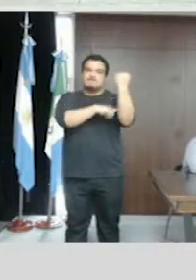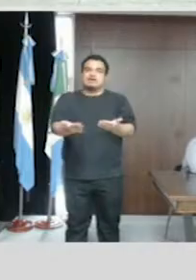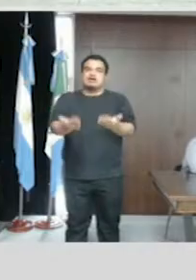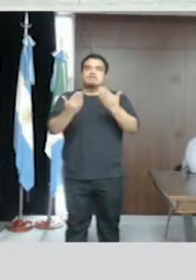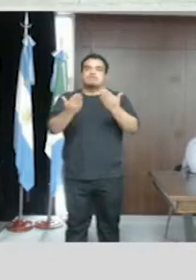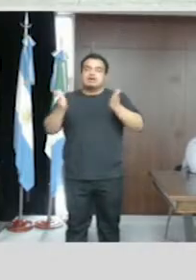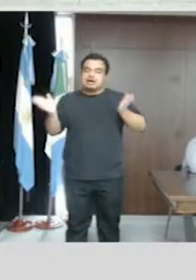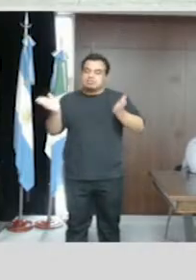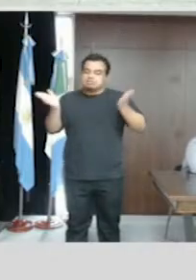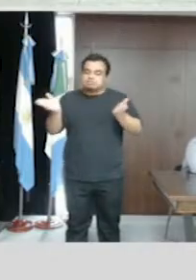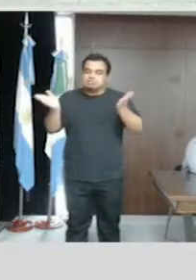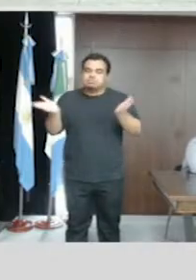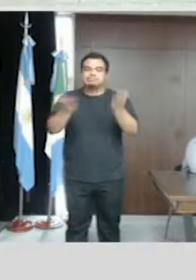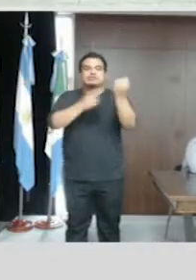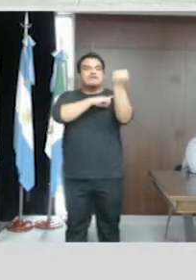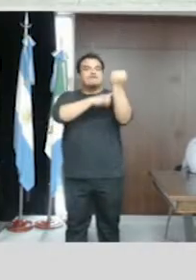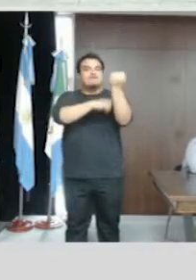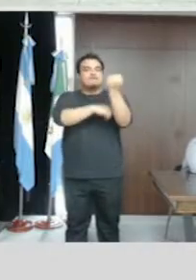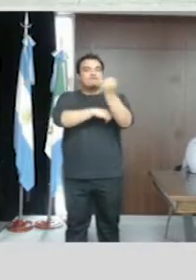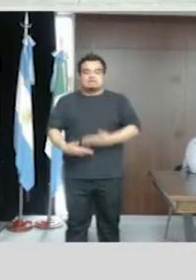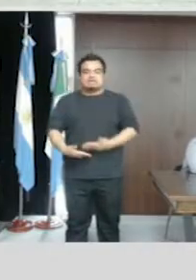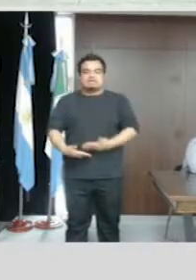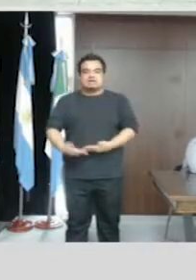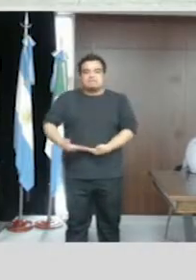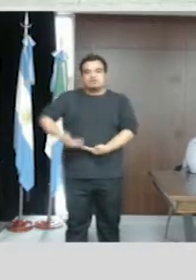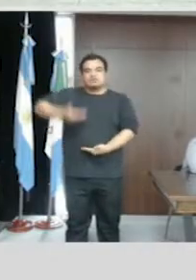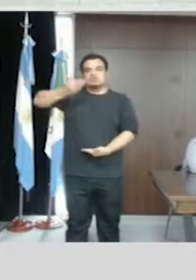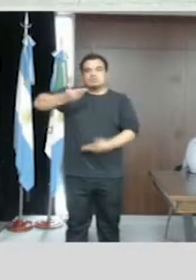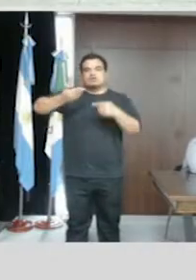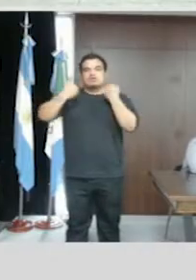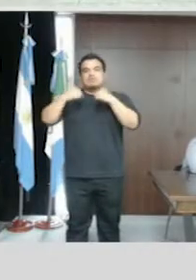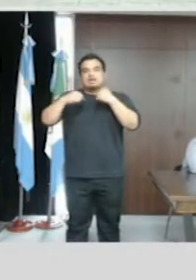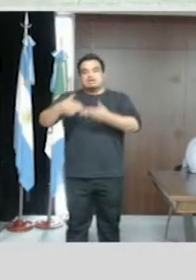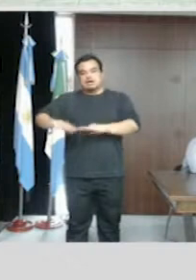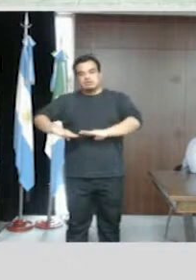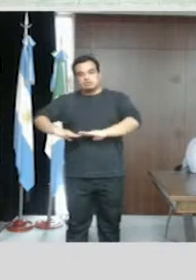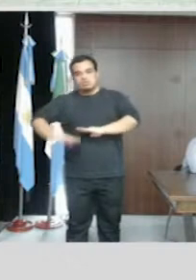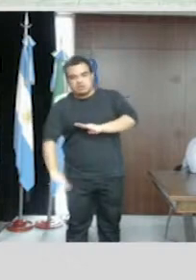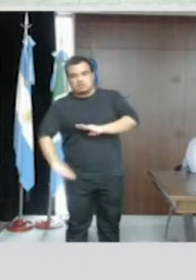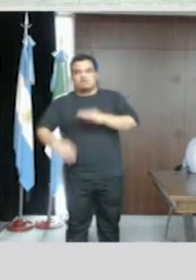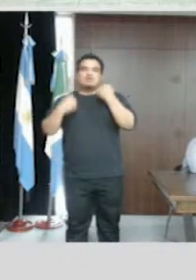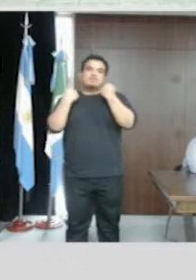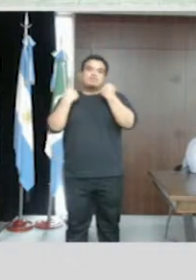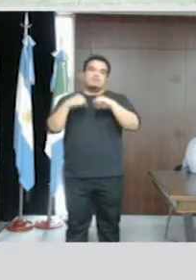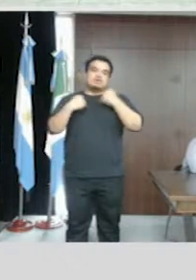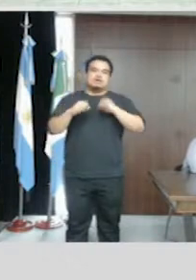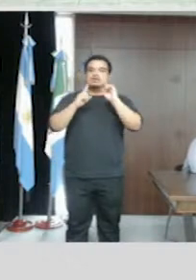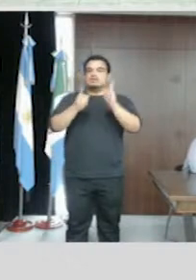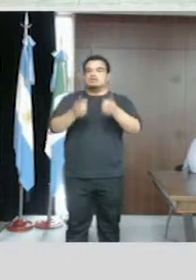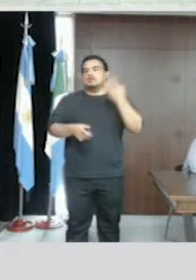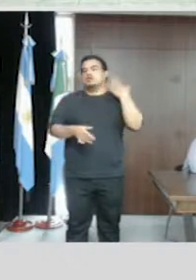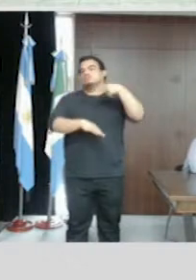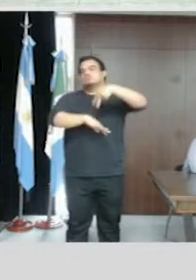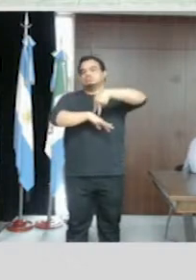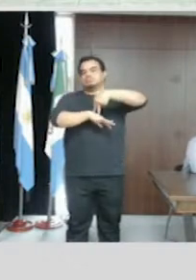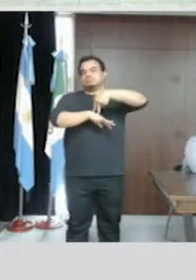fuerza, fuerza, fuerza, miembro superior, miembro inferior, mantener el erguido, el raquis, etc.